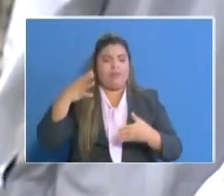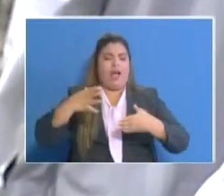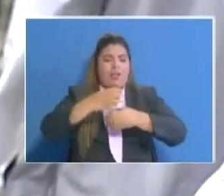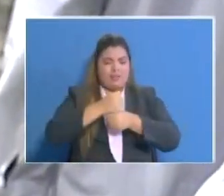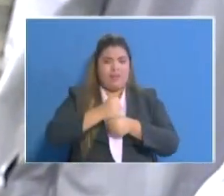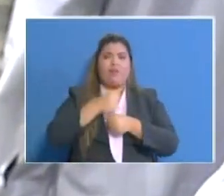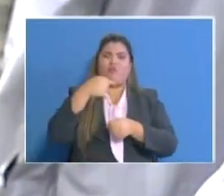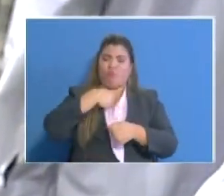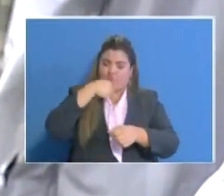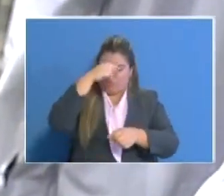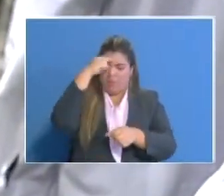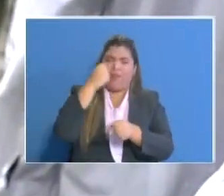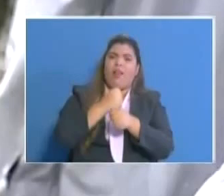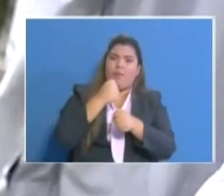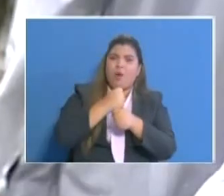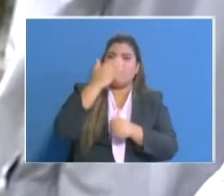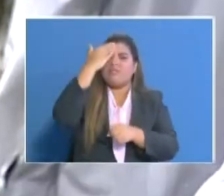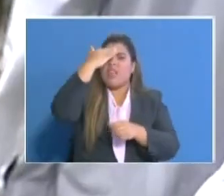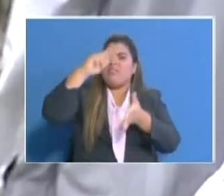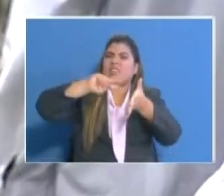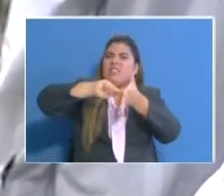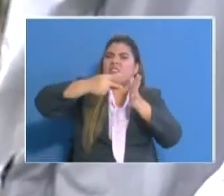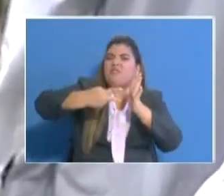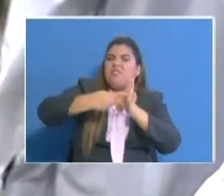saben el concepto de equipo,